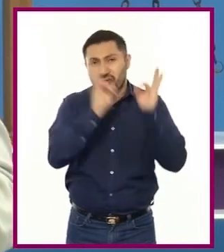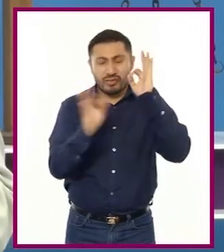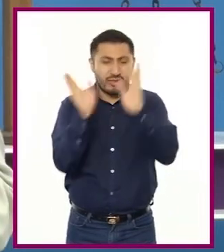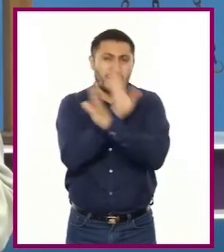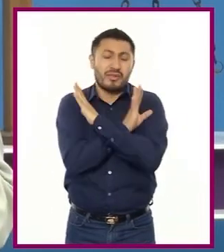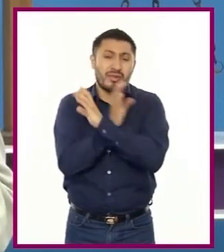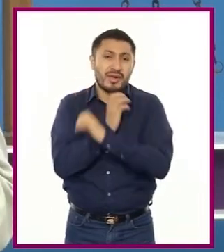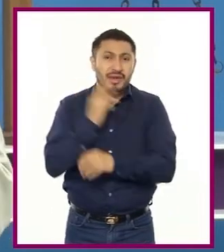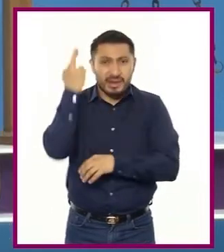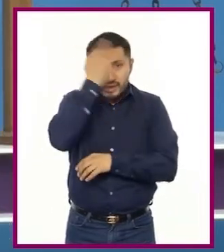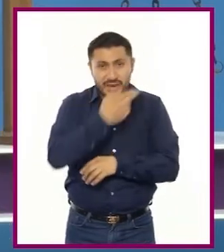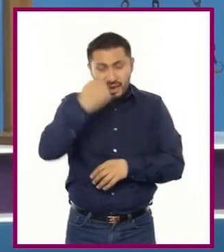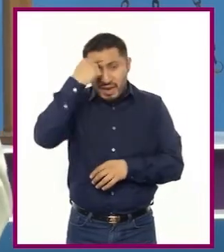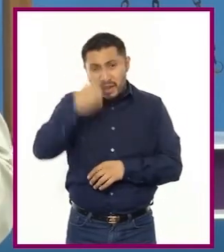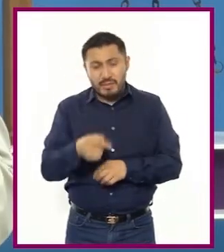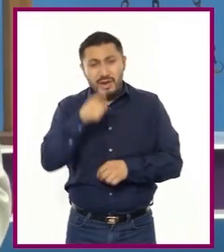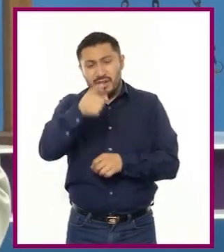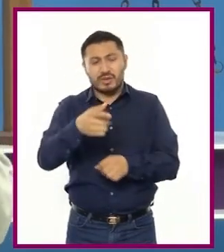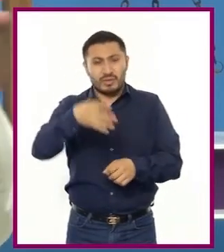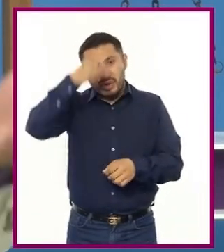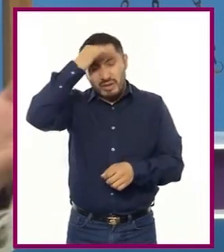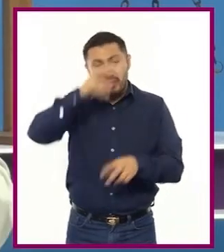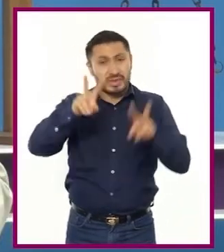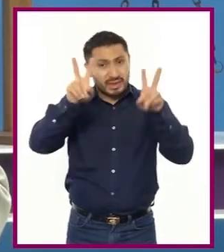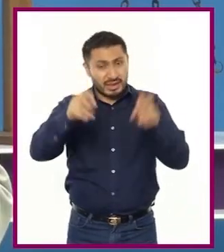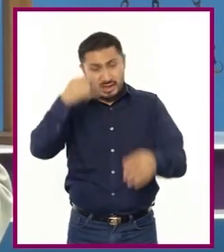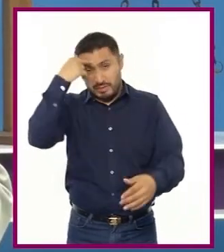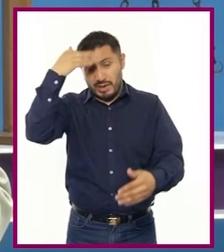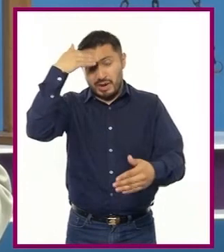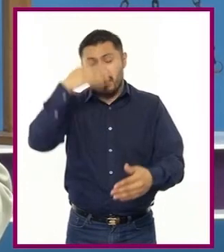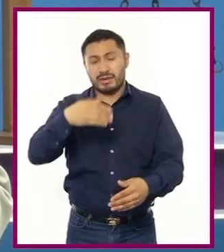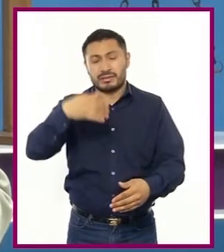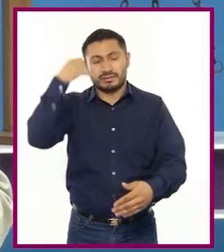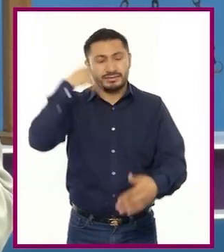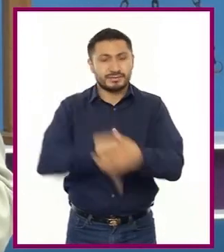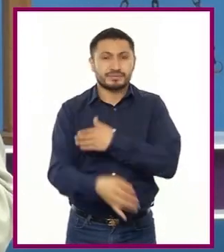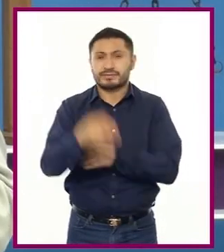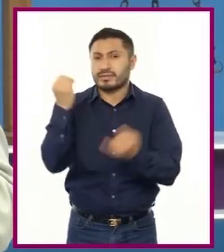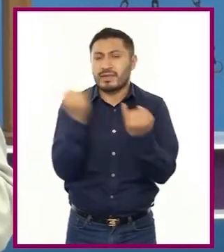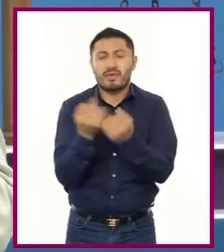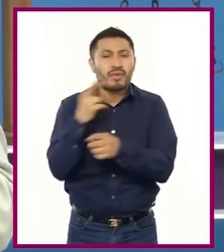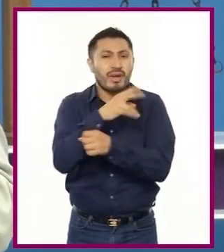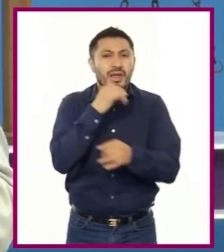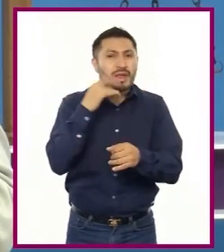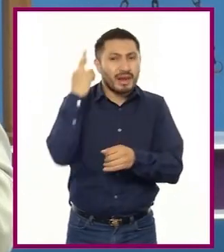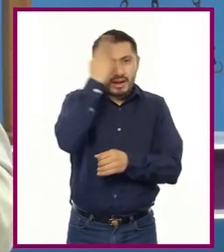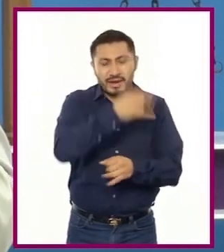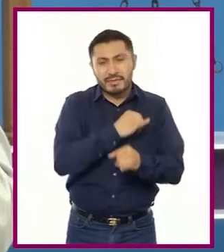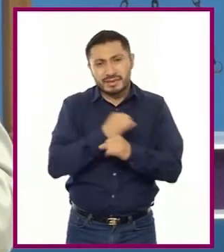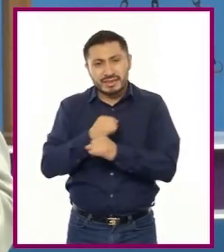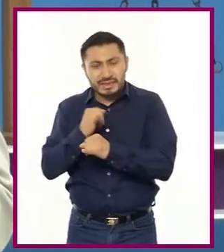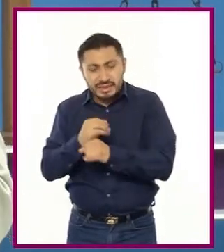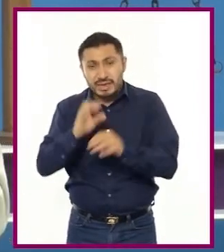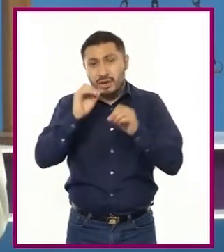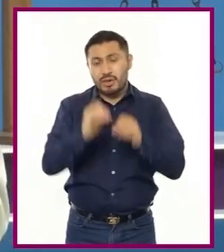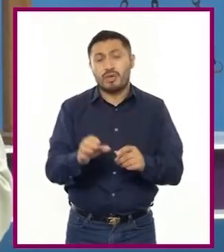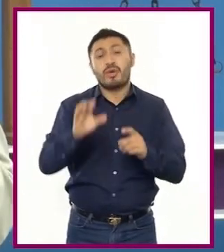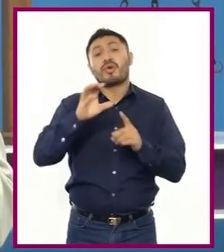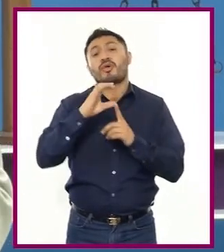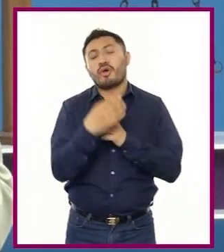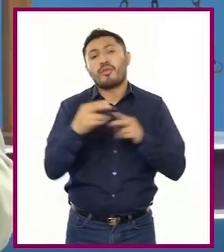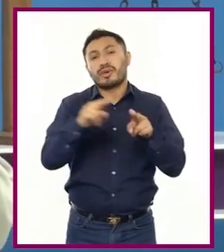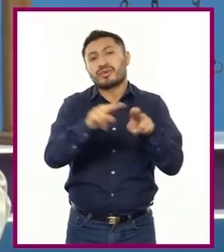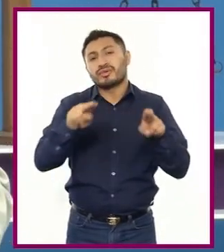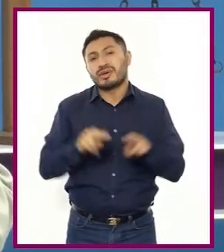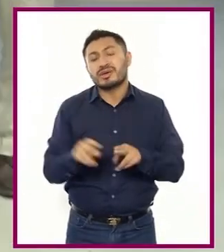ética para saber más sobre el tema, así como consultar sitios web oficiales o consultar la página de la Comisión Nacional